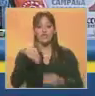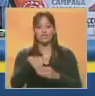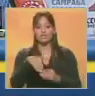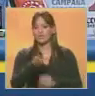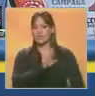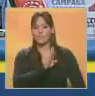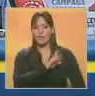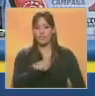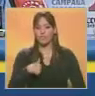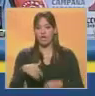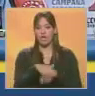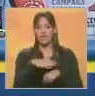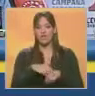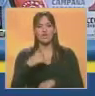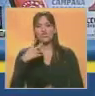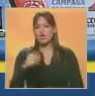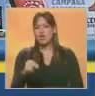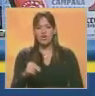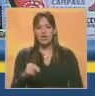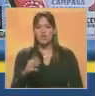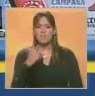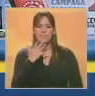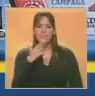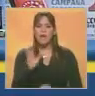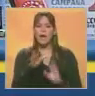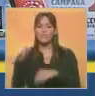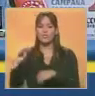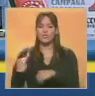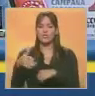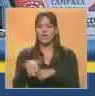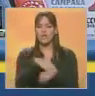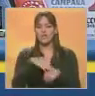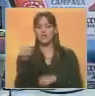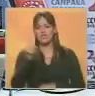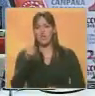nuestro, no es un elector del gobierno. Eso lo dice el señor...